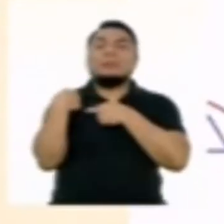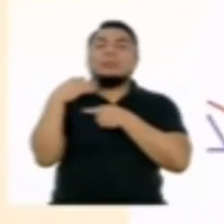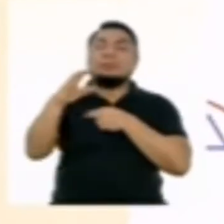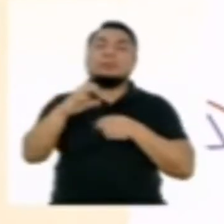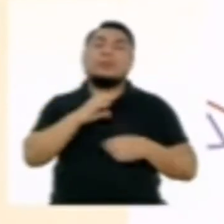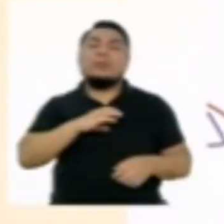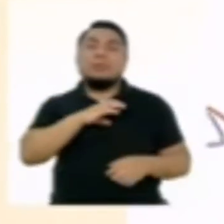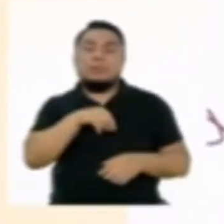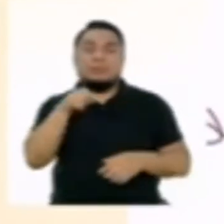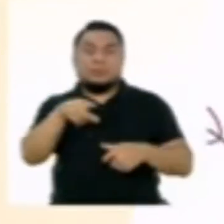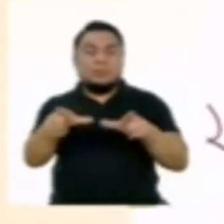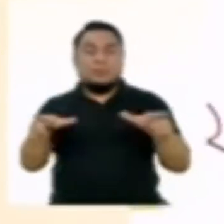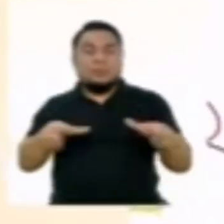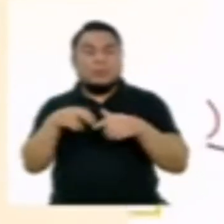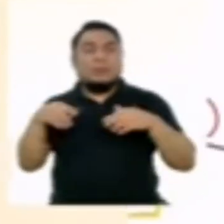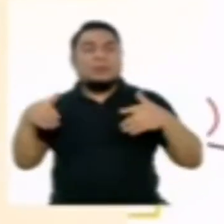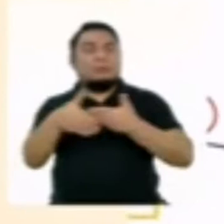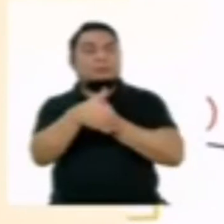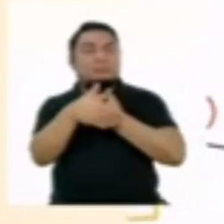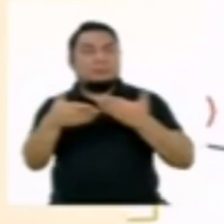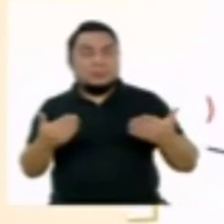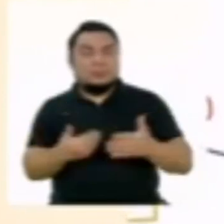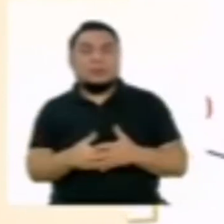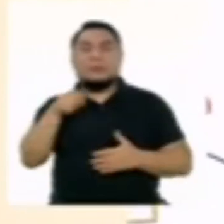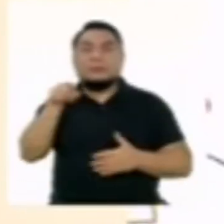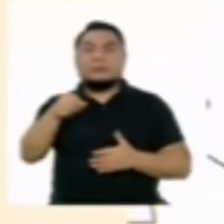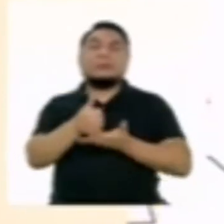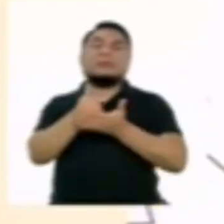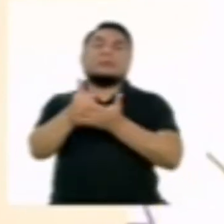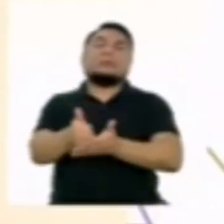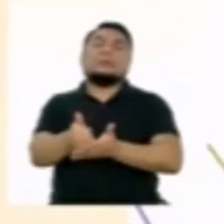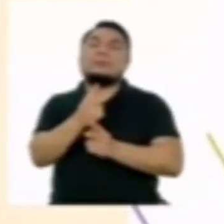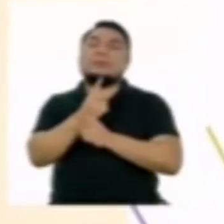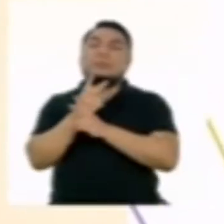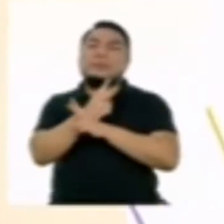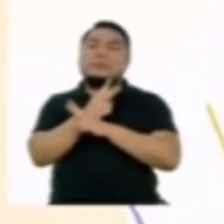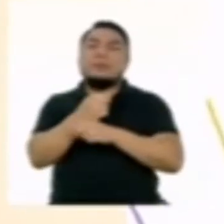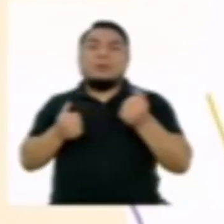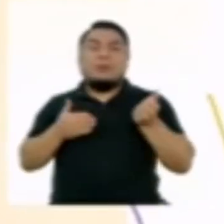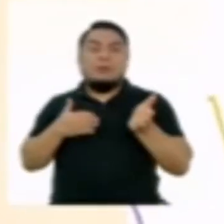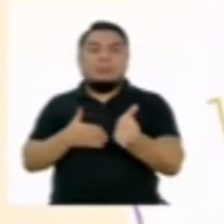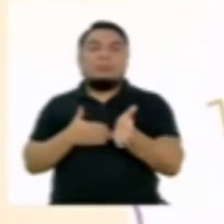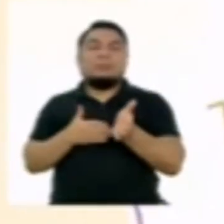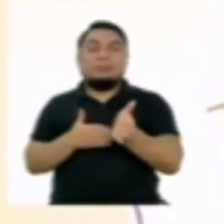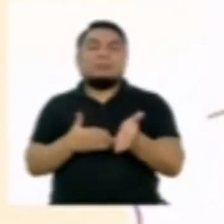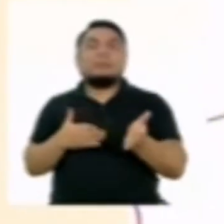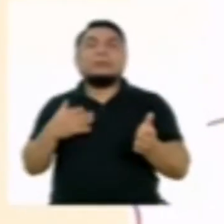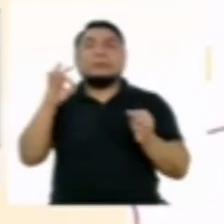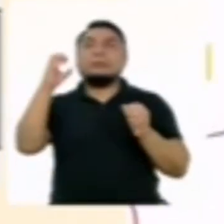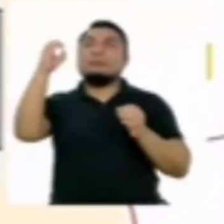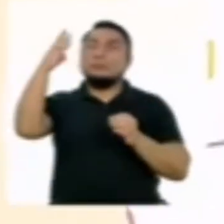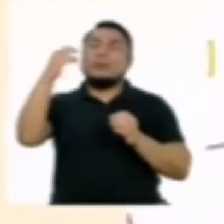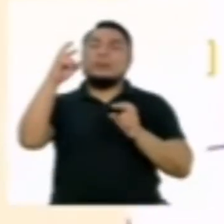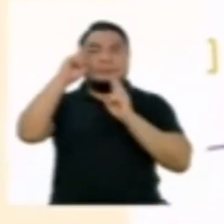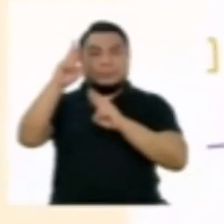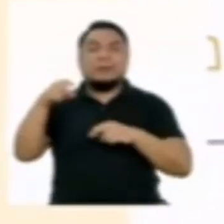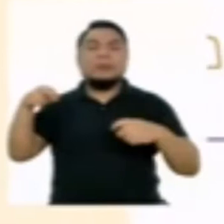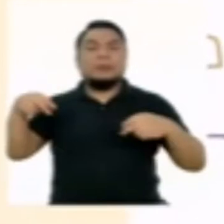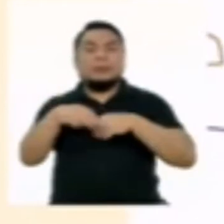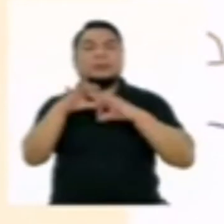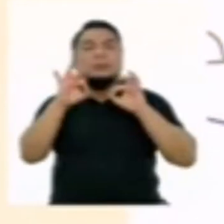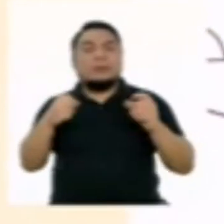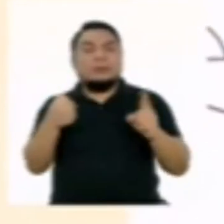su comportamiento en el espacio público. Así ayudaremos a evitar la congestión vehicular y los accidentes. Por